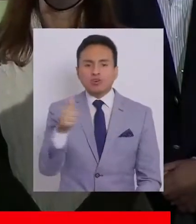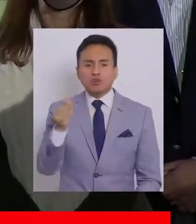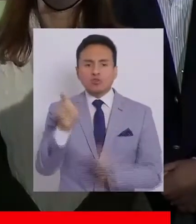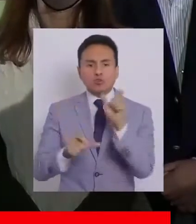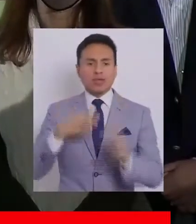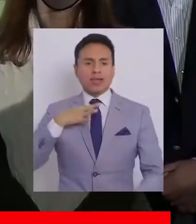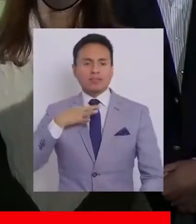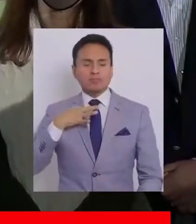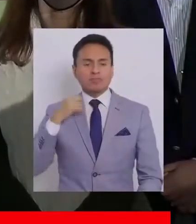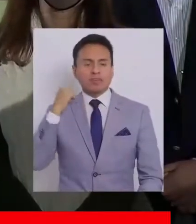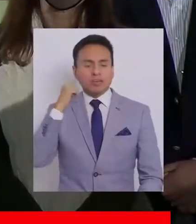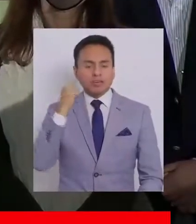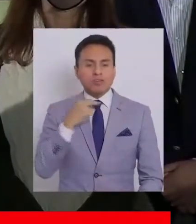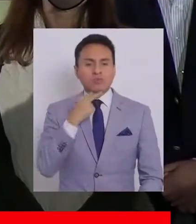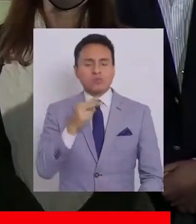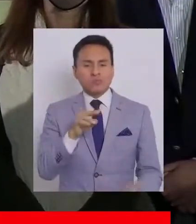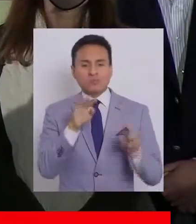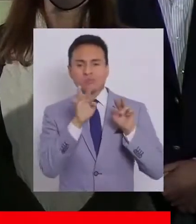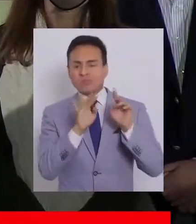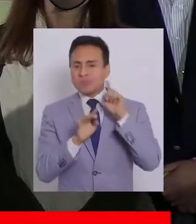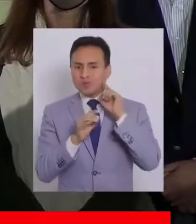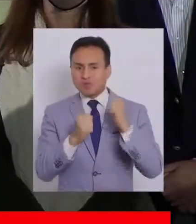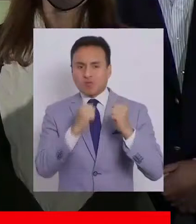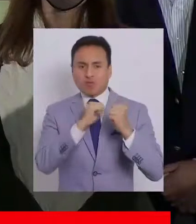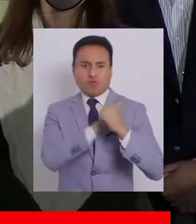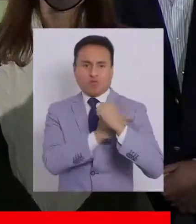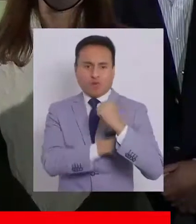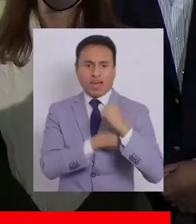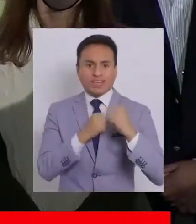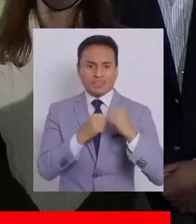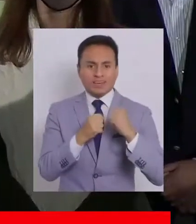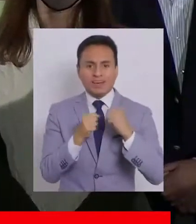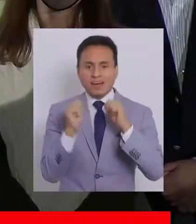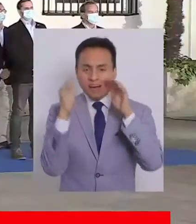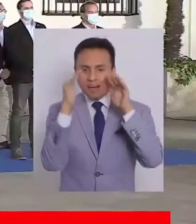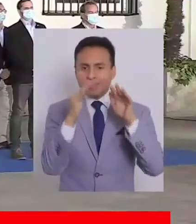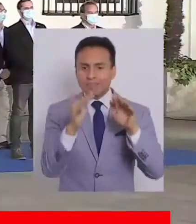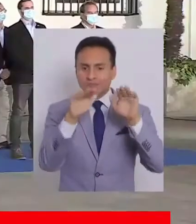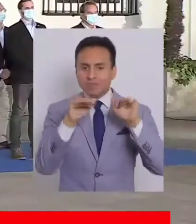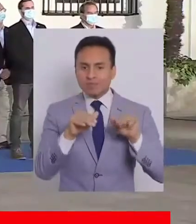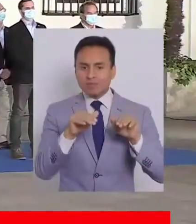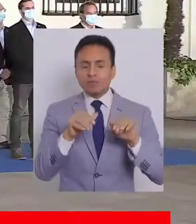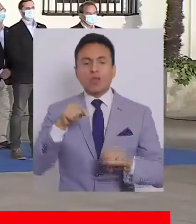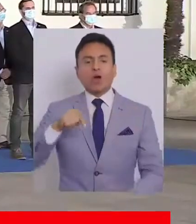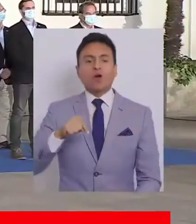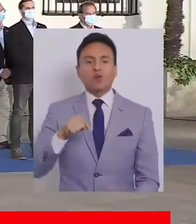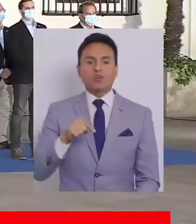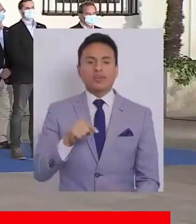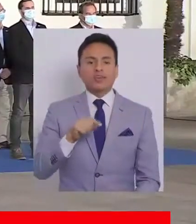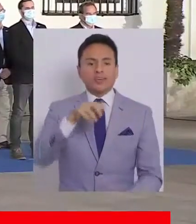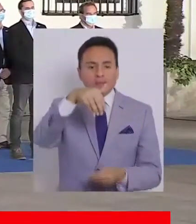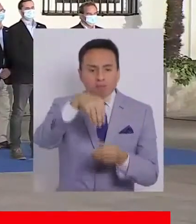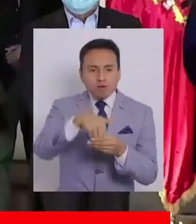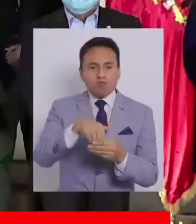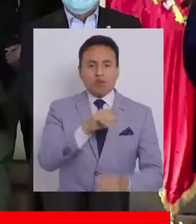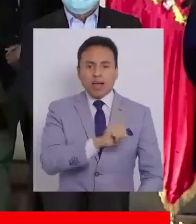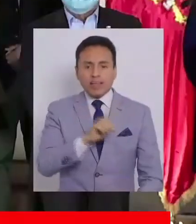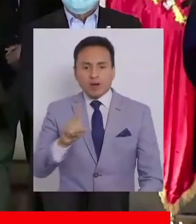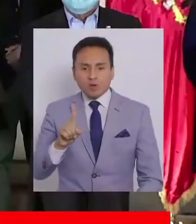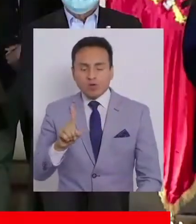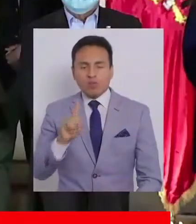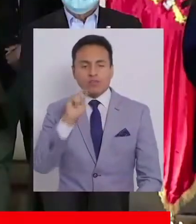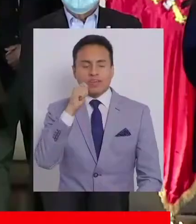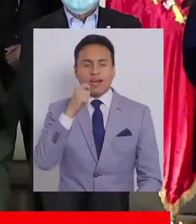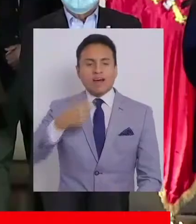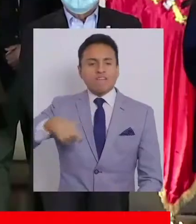ciudadanos se escuchó con la misma fuerza y con la misma atención. Hoy cada voto tuvo el